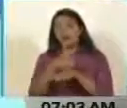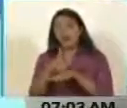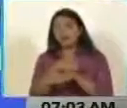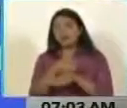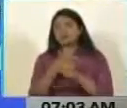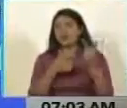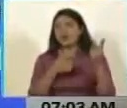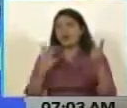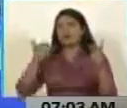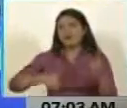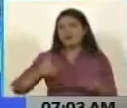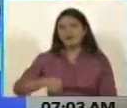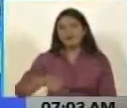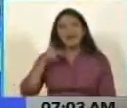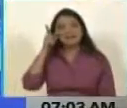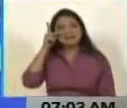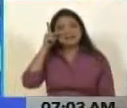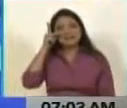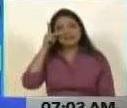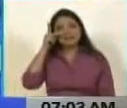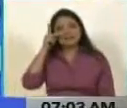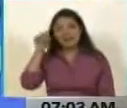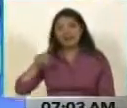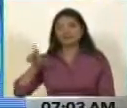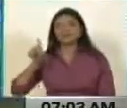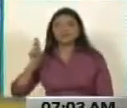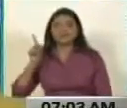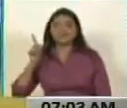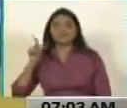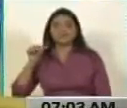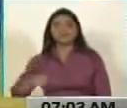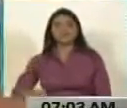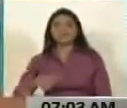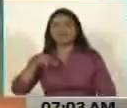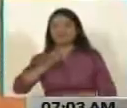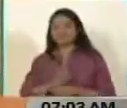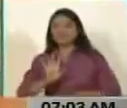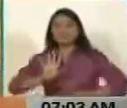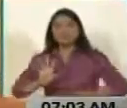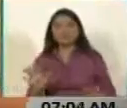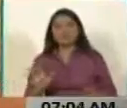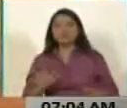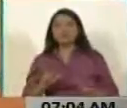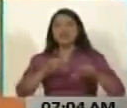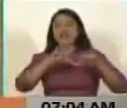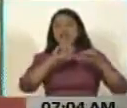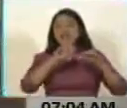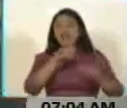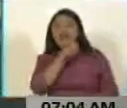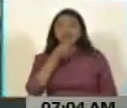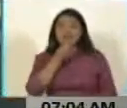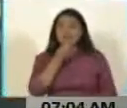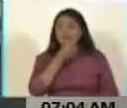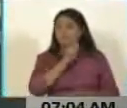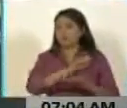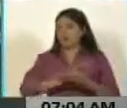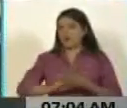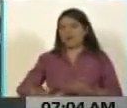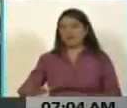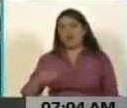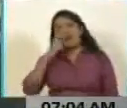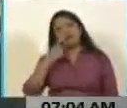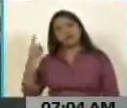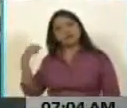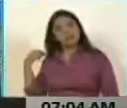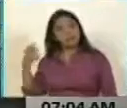Argentina. Somos las únicas dos experiencias de mercado de música en las que el artista nacional no paga absolutamente nada por participar. El año pasado, ¿qué experiencia se